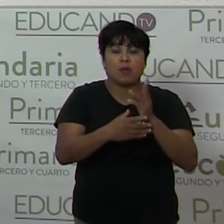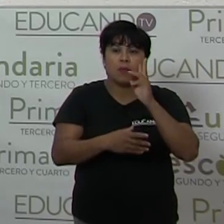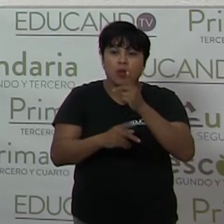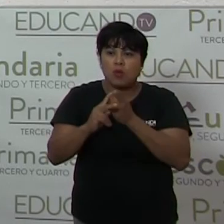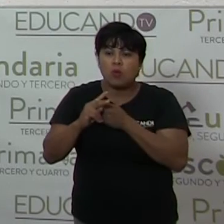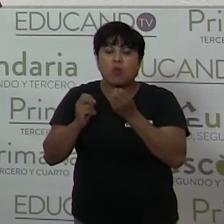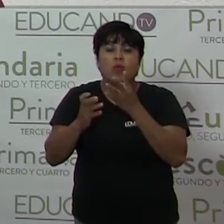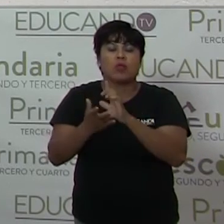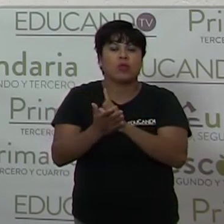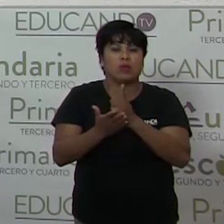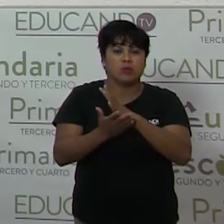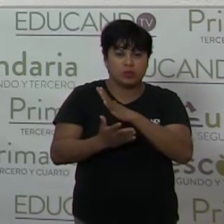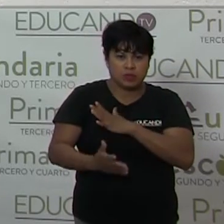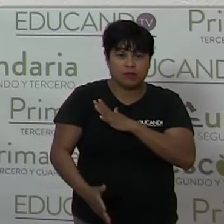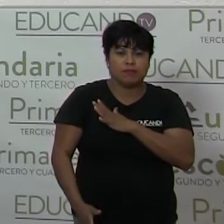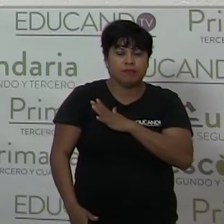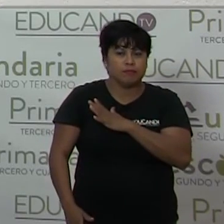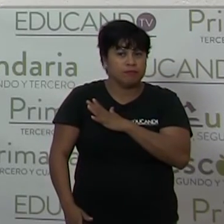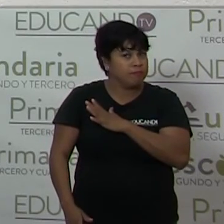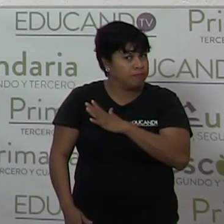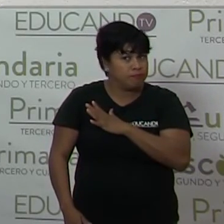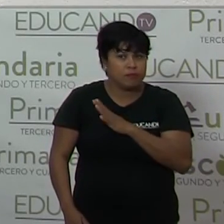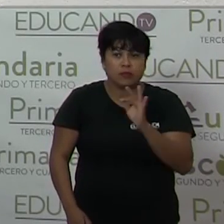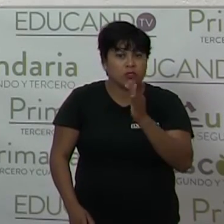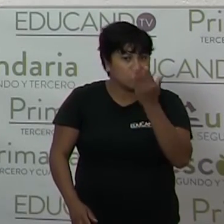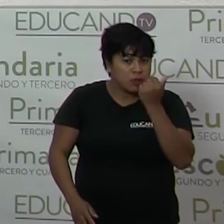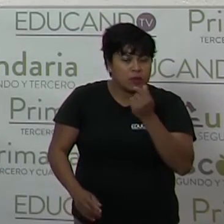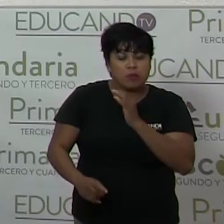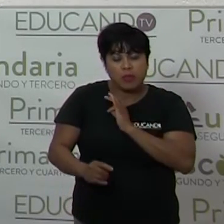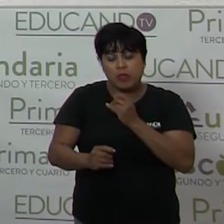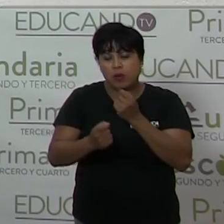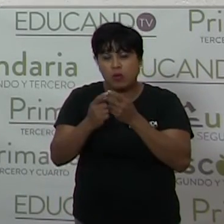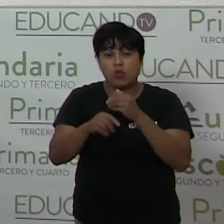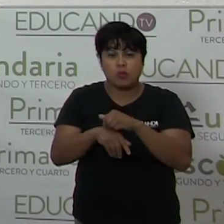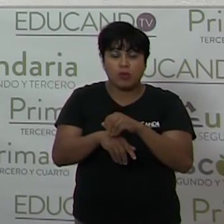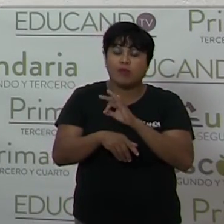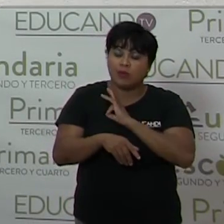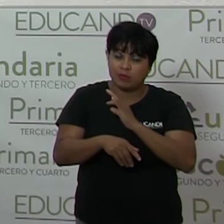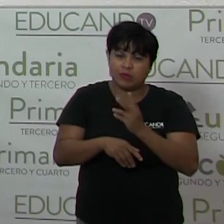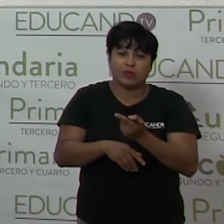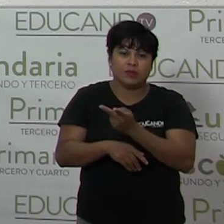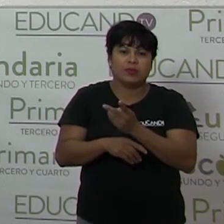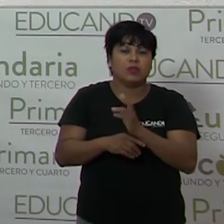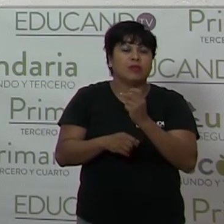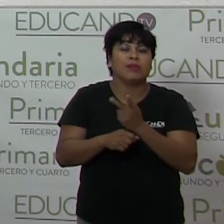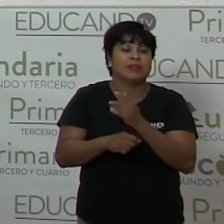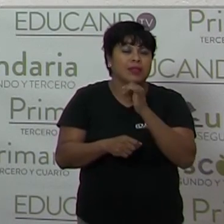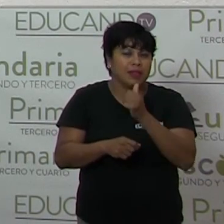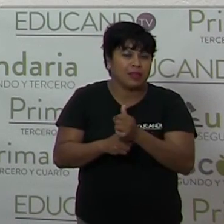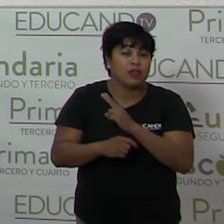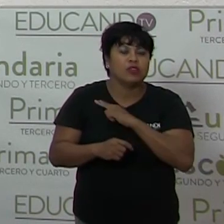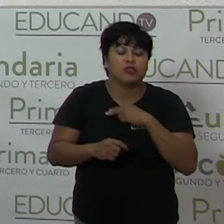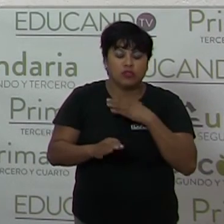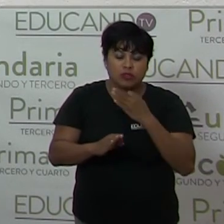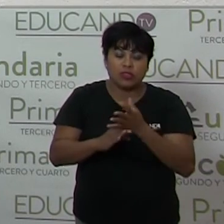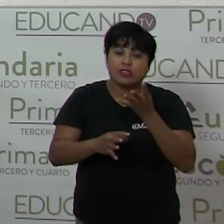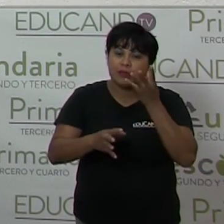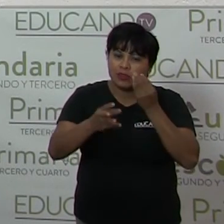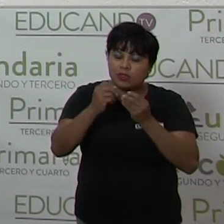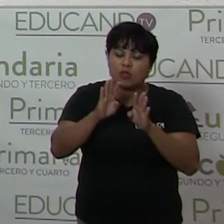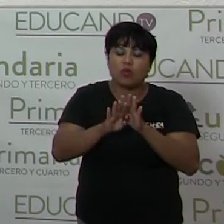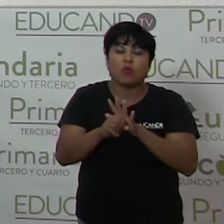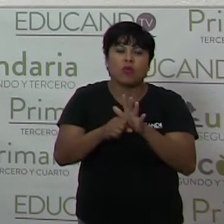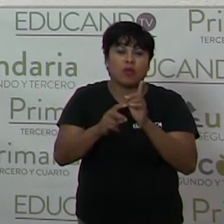cuántos libros tienes si no conoces algún número pregunta no pasa nada estamos aprendiendo a